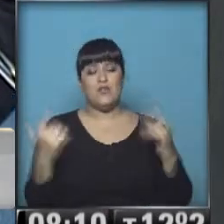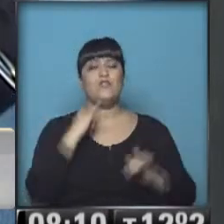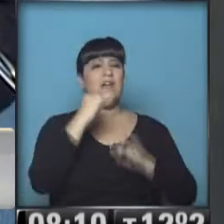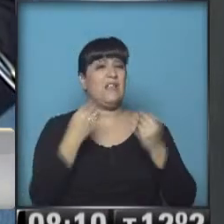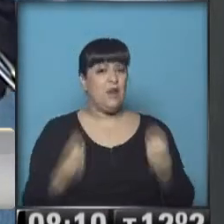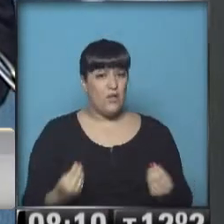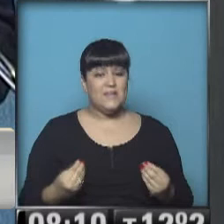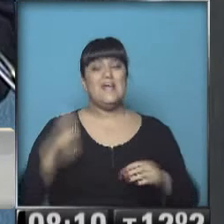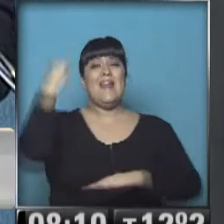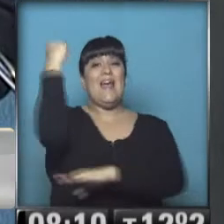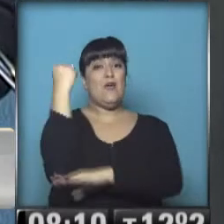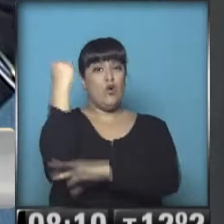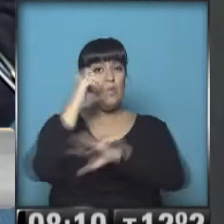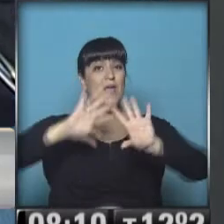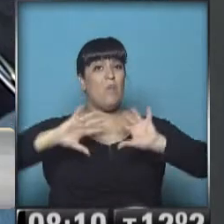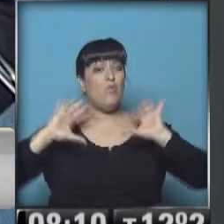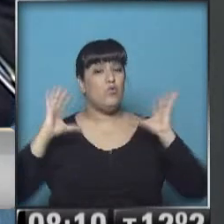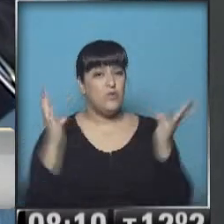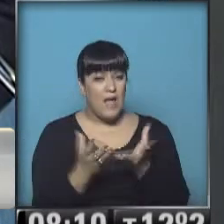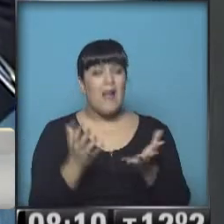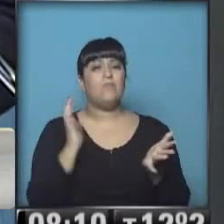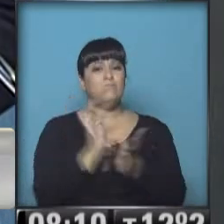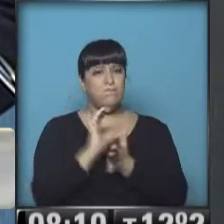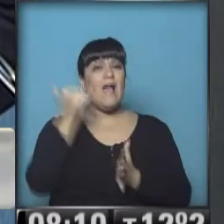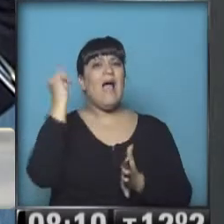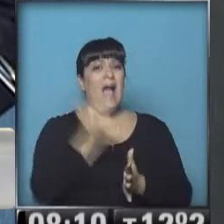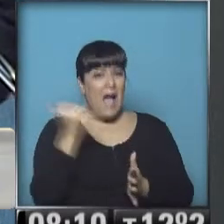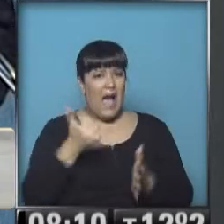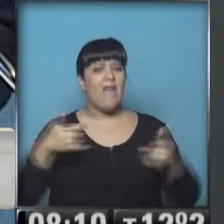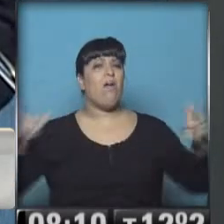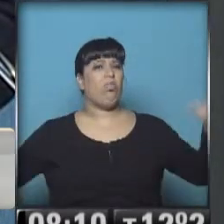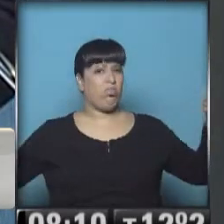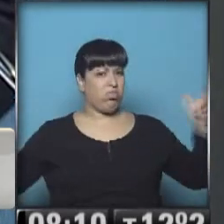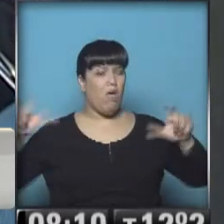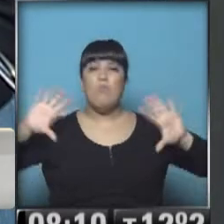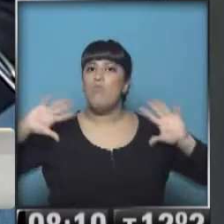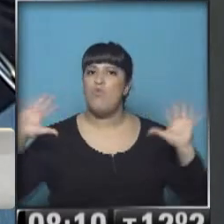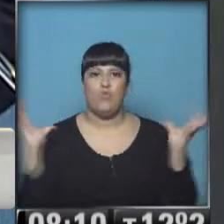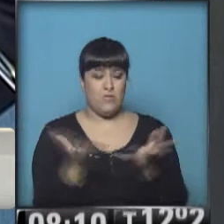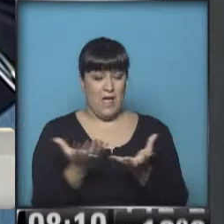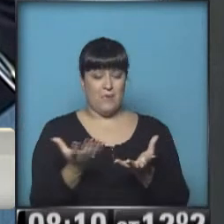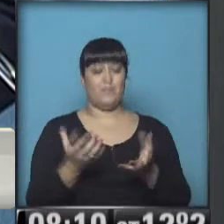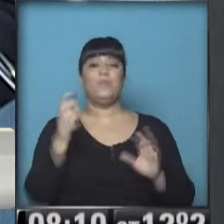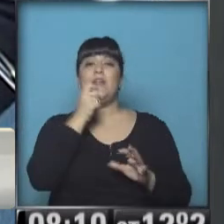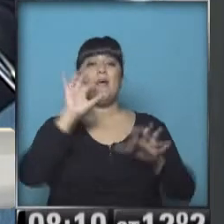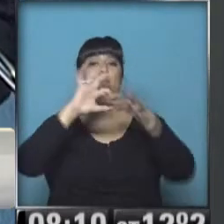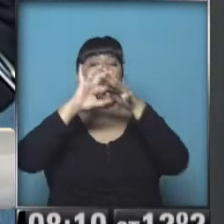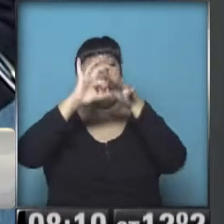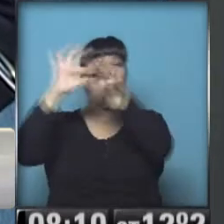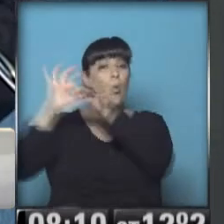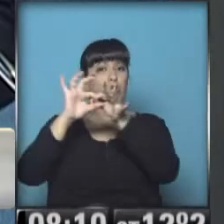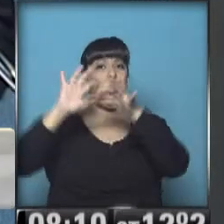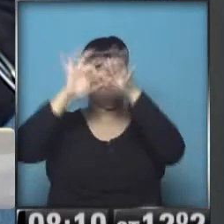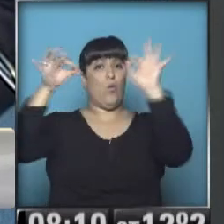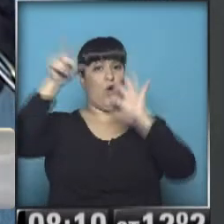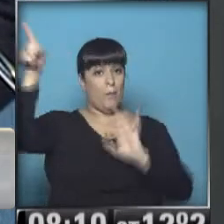es que la economía mundial experimenta una fase de desaceleración muy marcada la unión europea sin ir más lejos